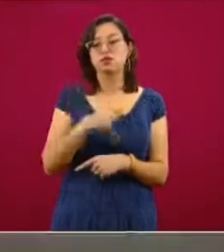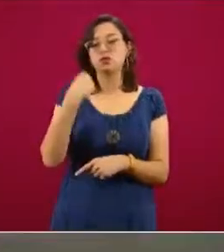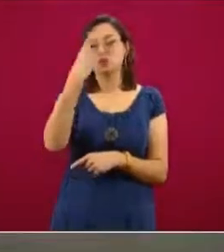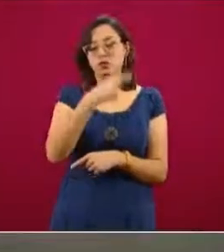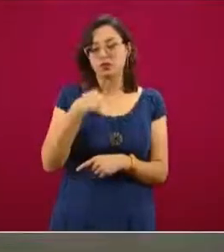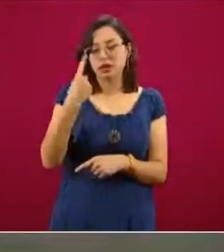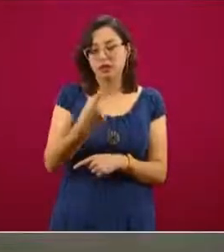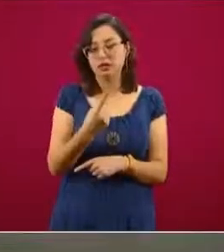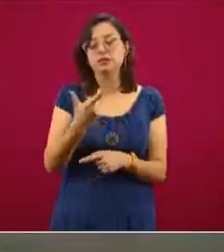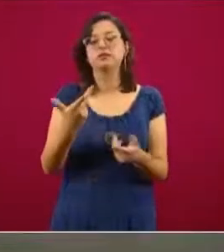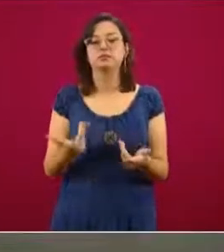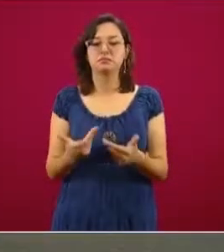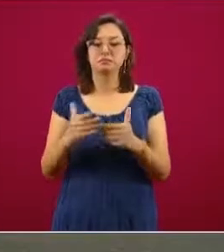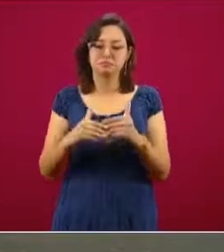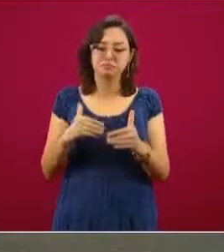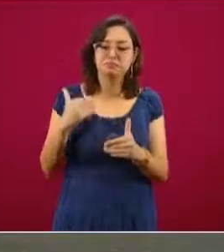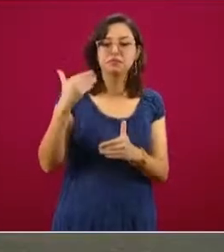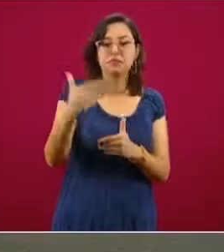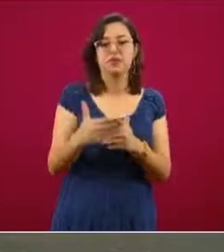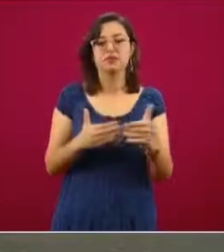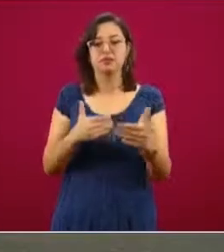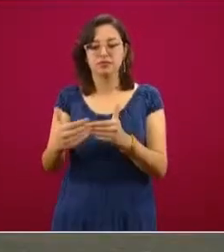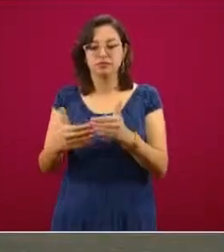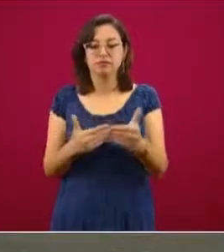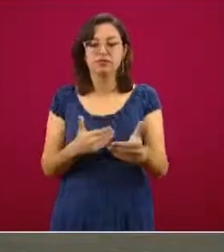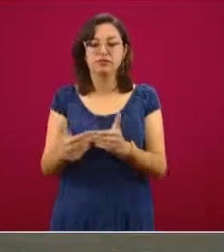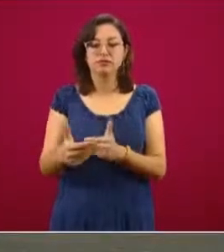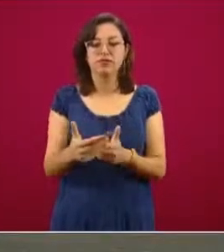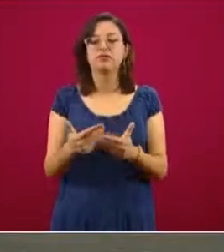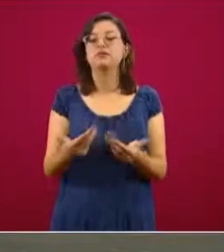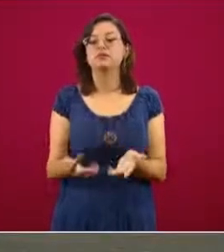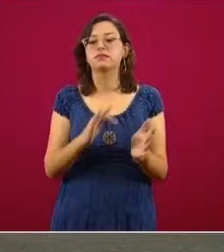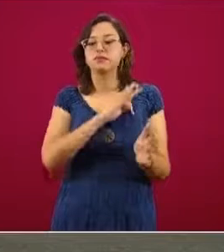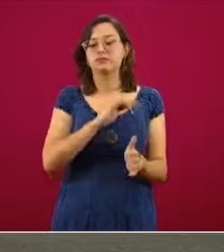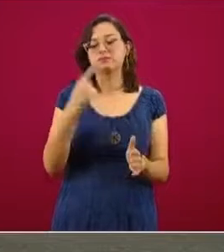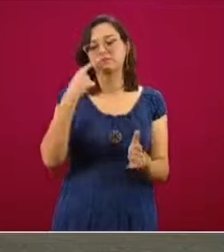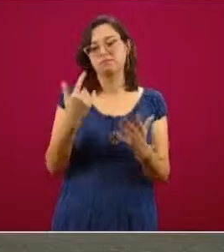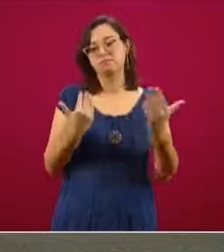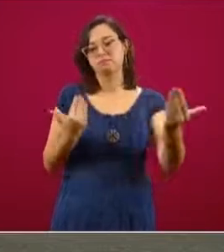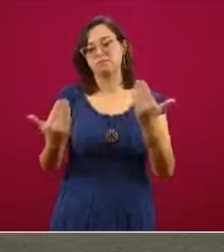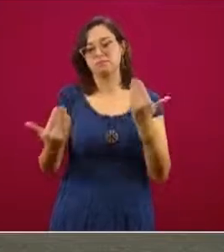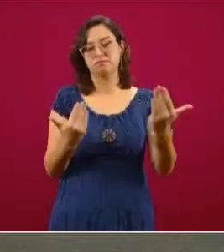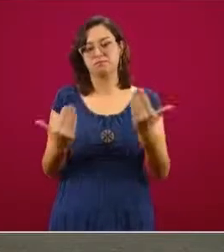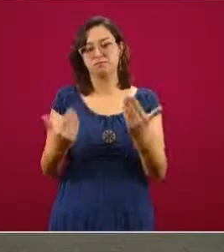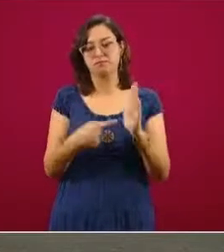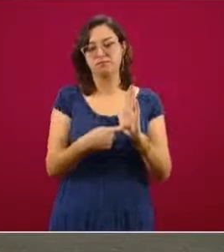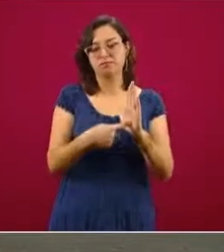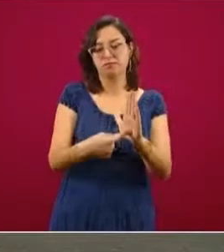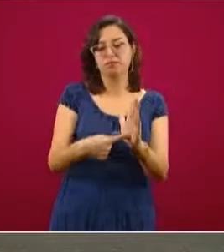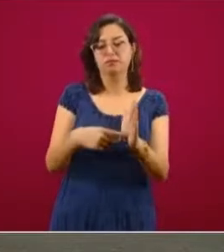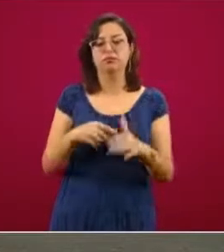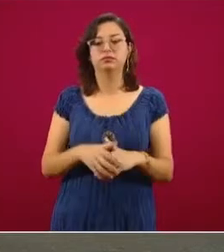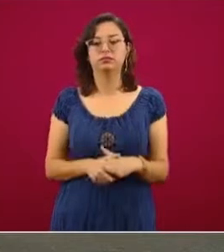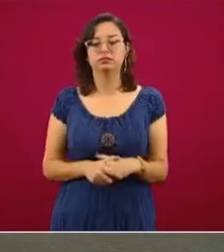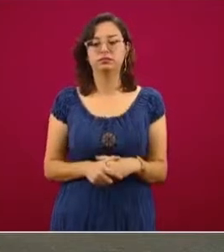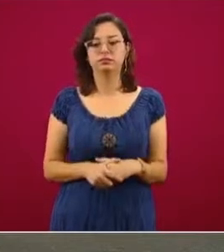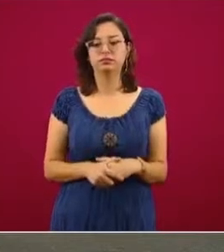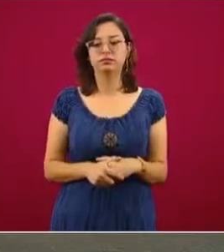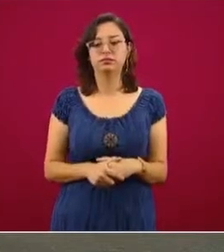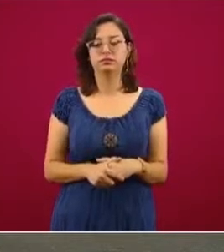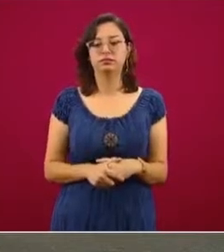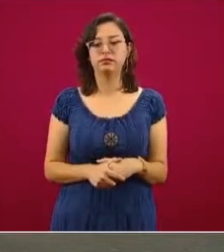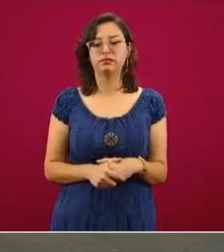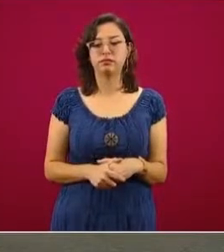en su momento actualizándose y arrojando lo más reciente, y nos permite ver este tipo de tendencias. Las defunciones que